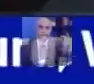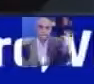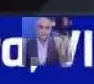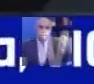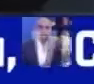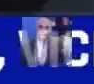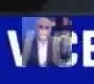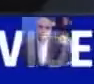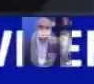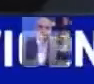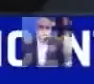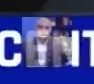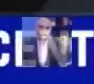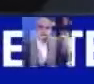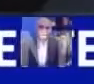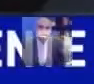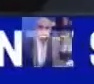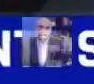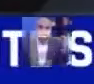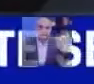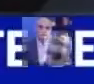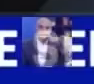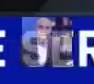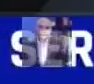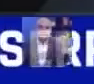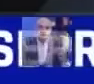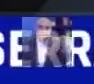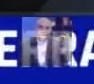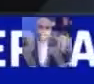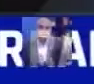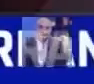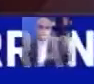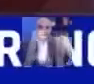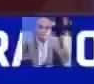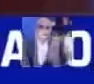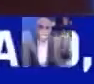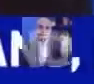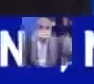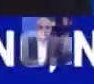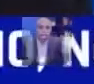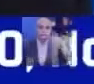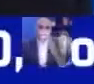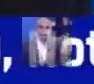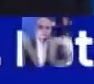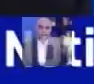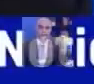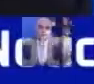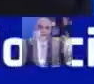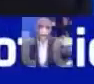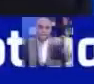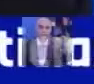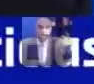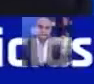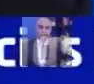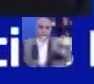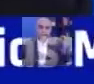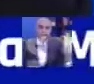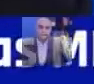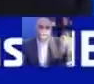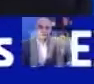ahora mal. López Gil ha ocupado diferentes puestos directivos y gerenciales en